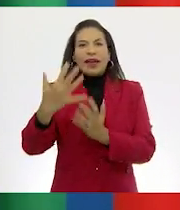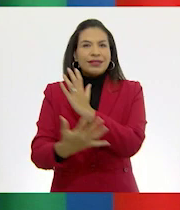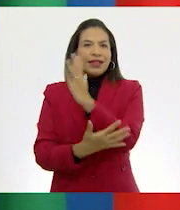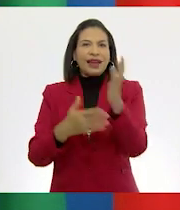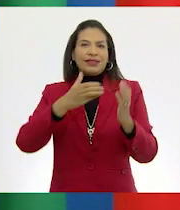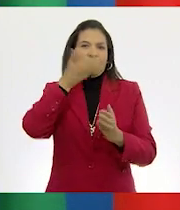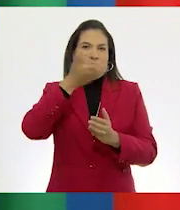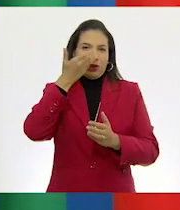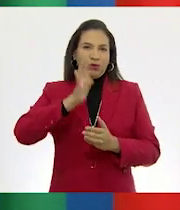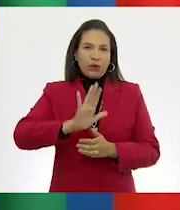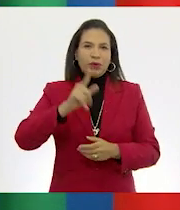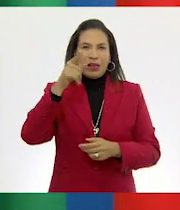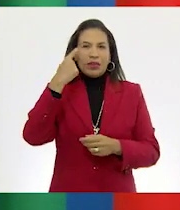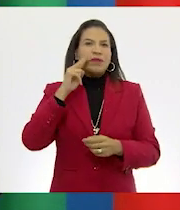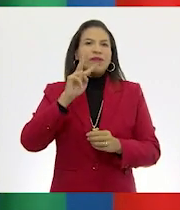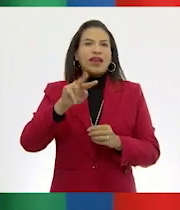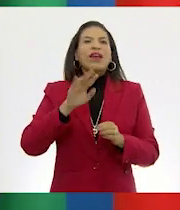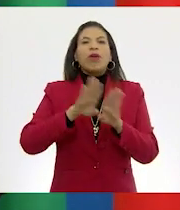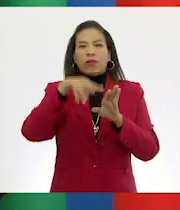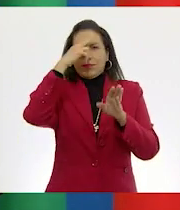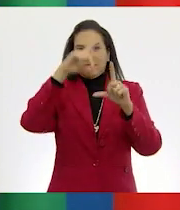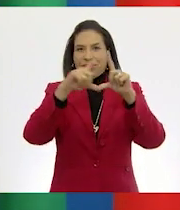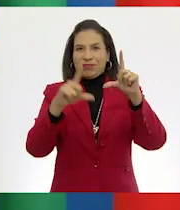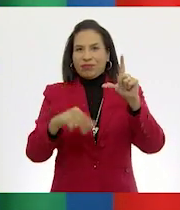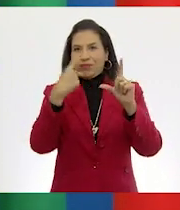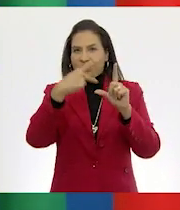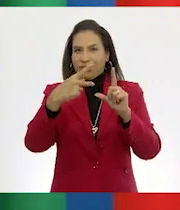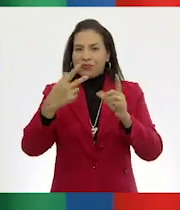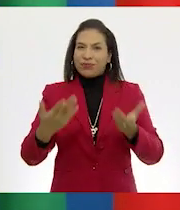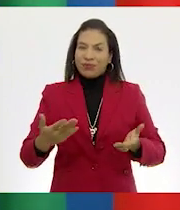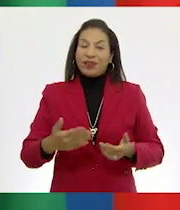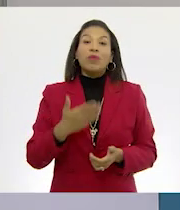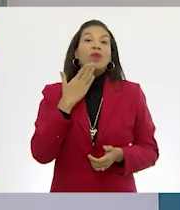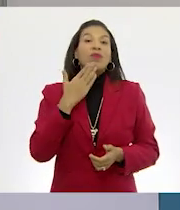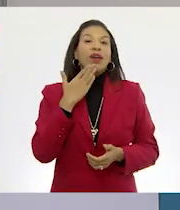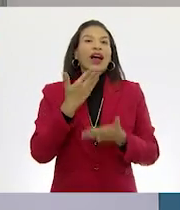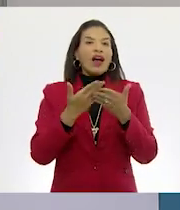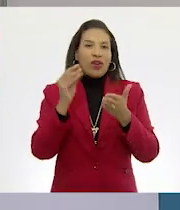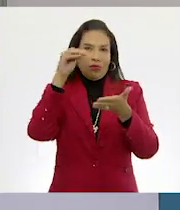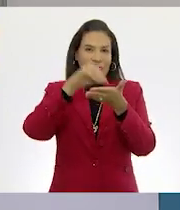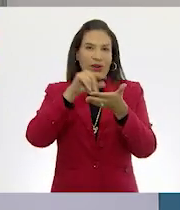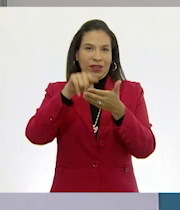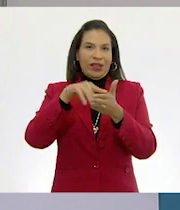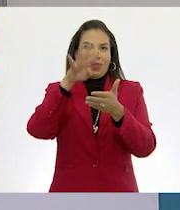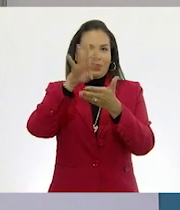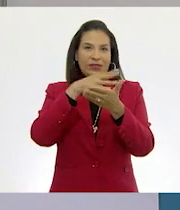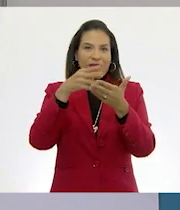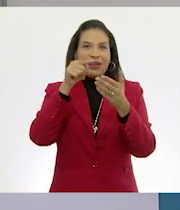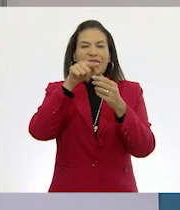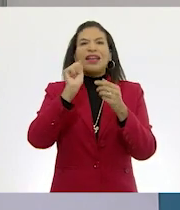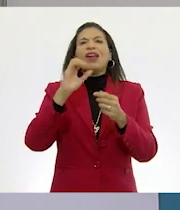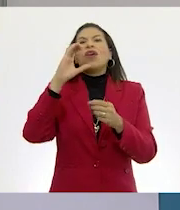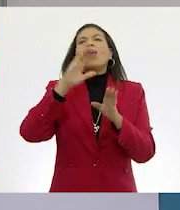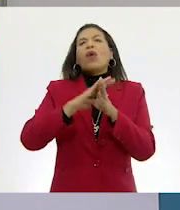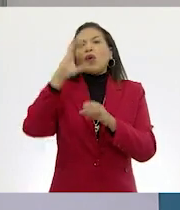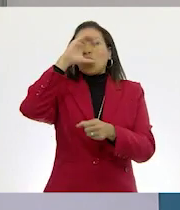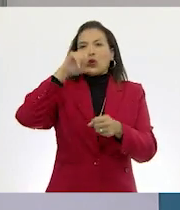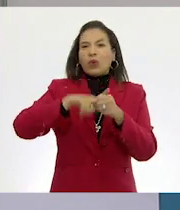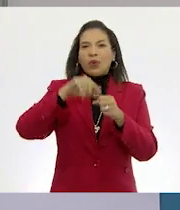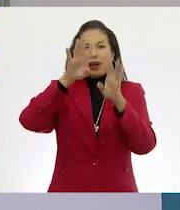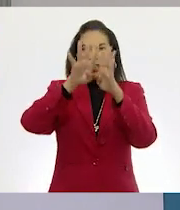y costumbres que mostraban lo mexicano. Muy bien, Juan Carlos. Vamos a colocar eso en la columna de cultura en nuestra